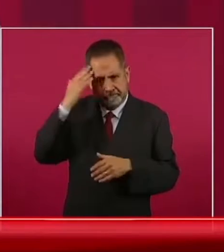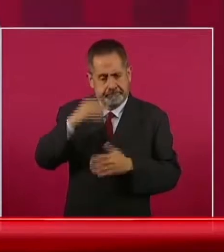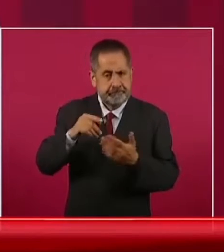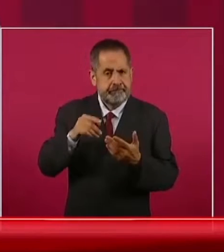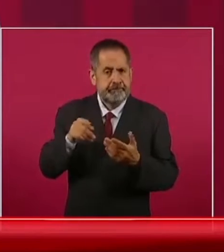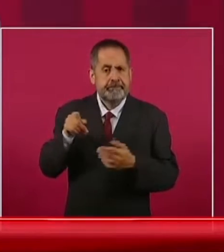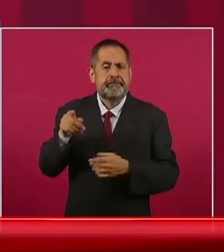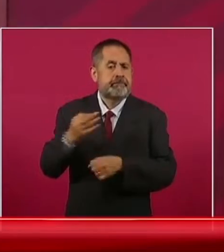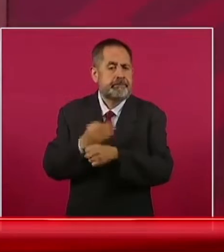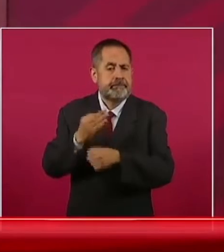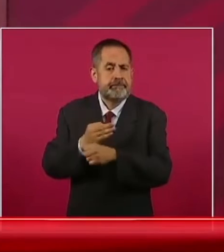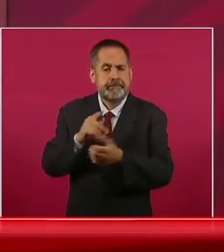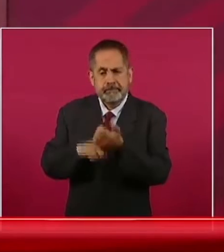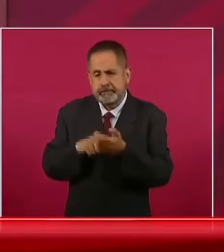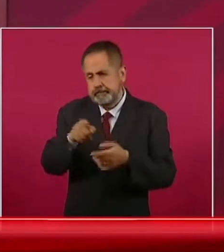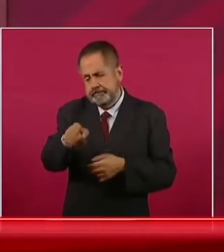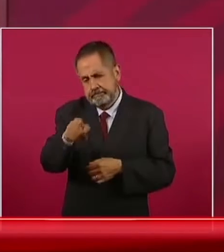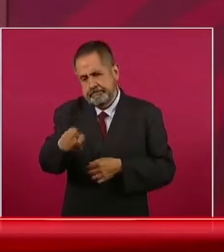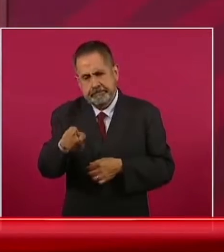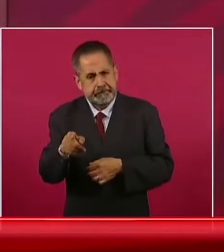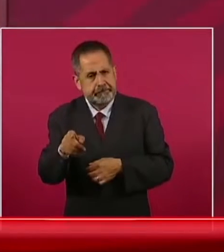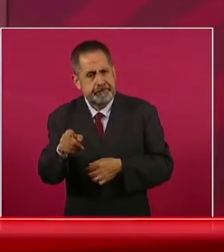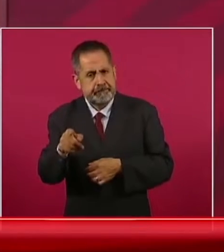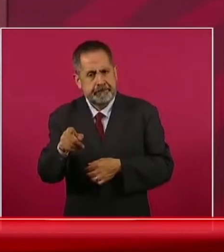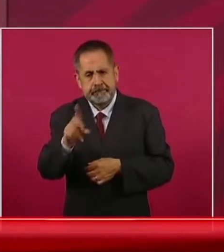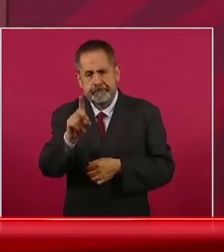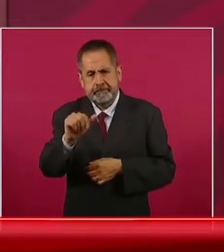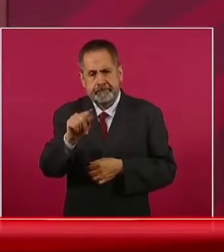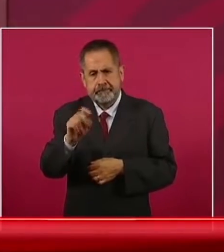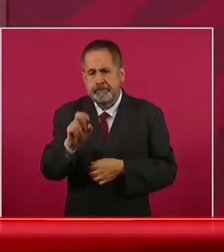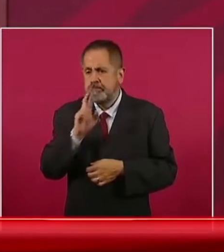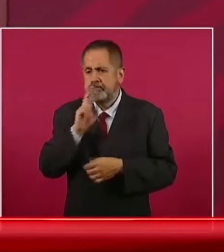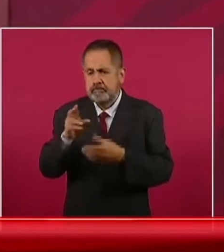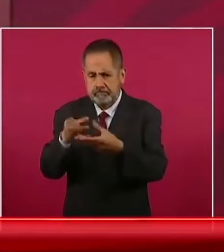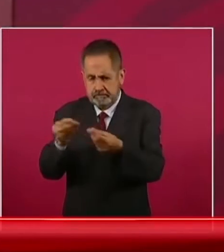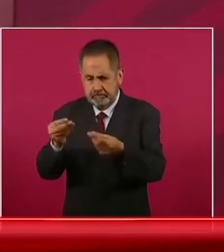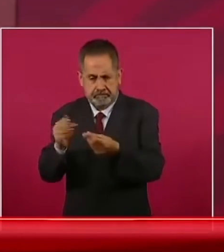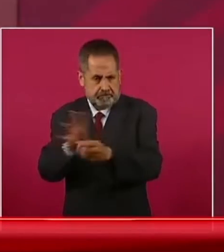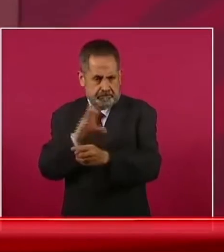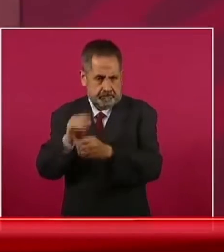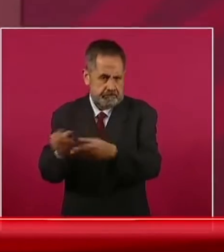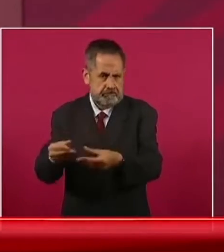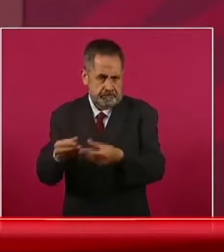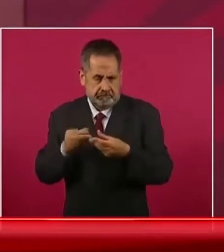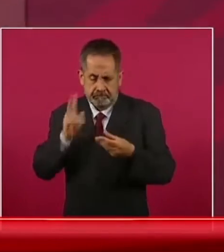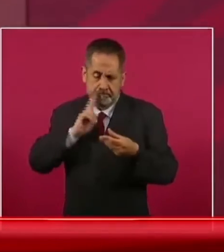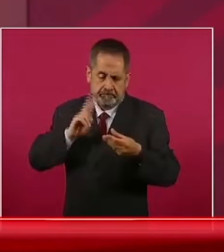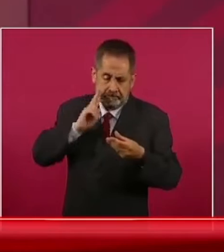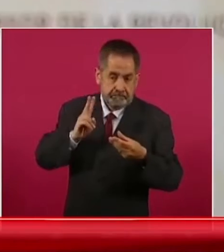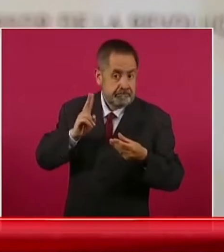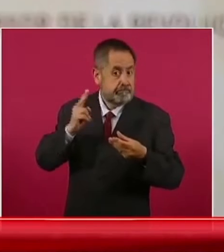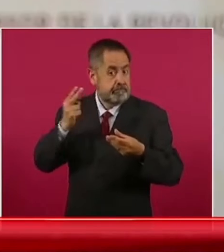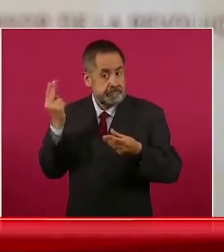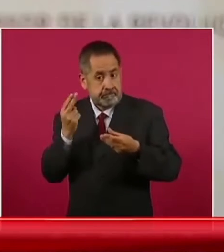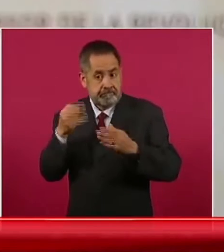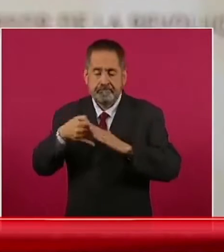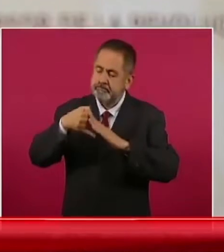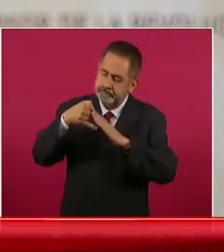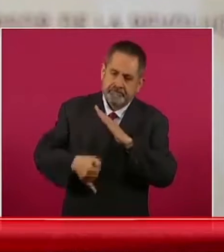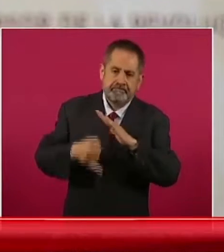tienen estos datos aún en lo general si es necesario